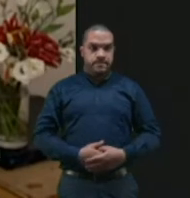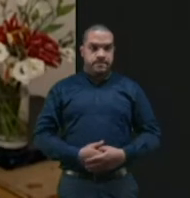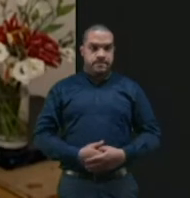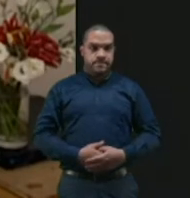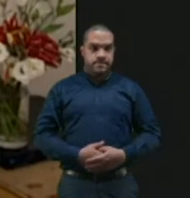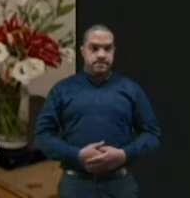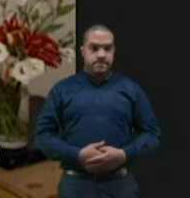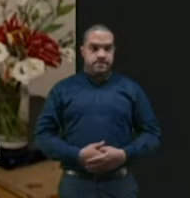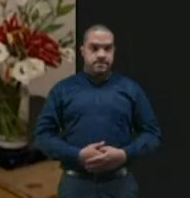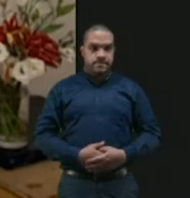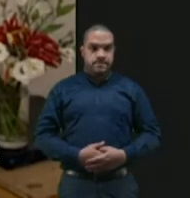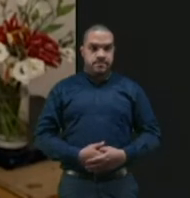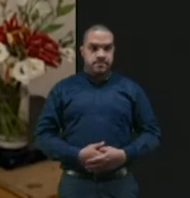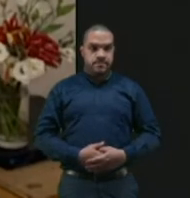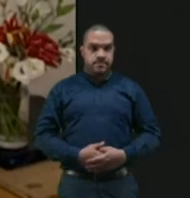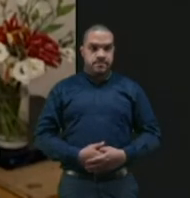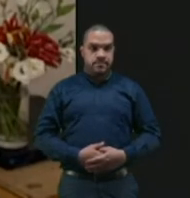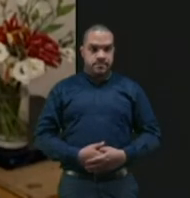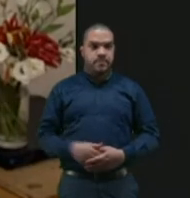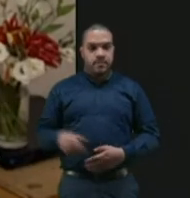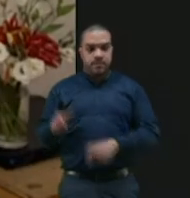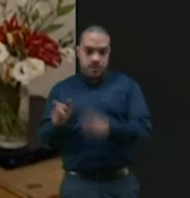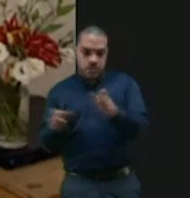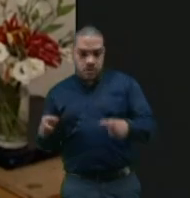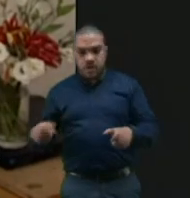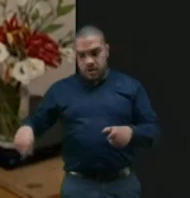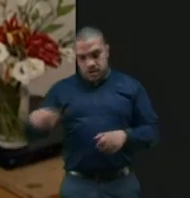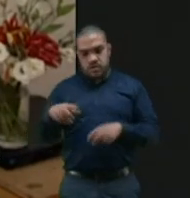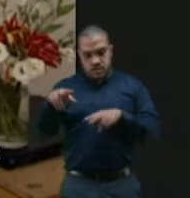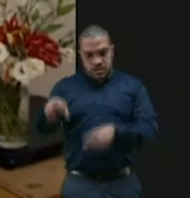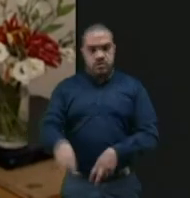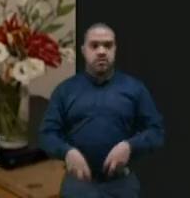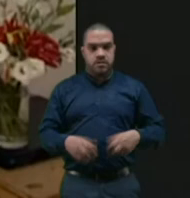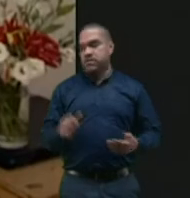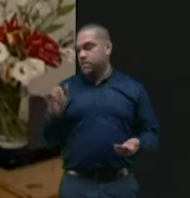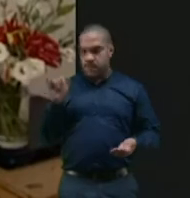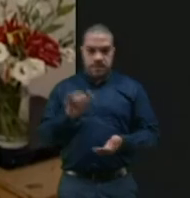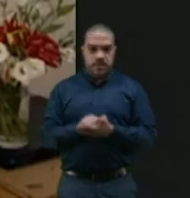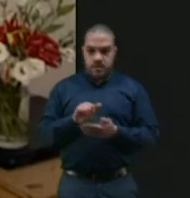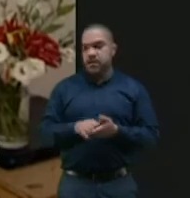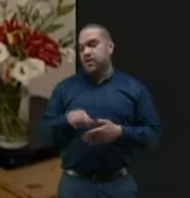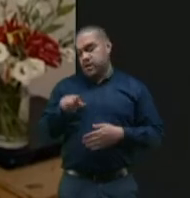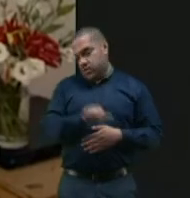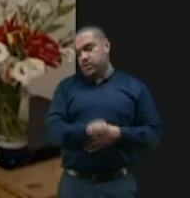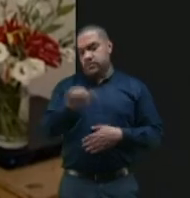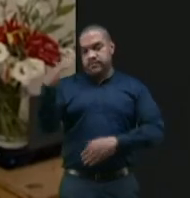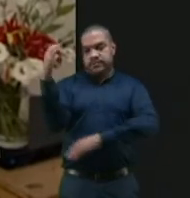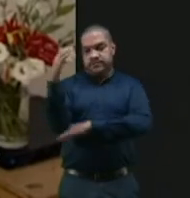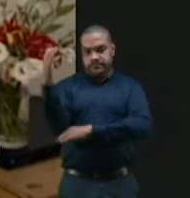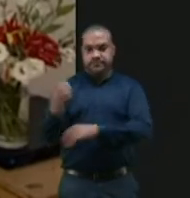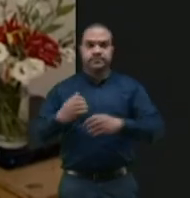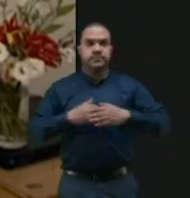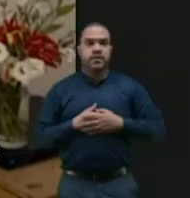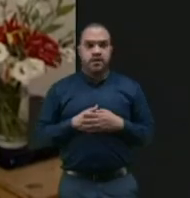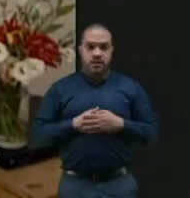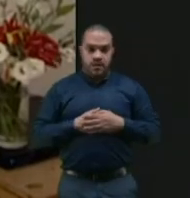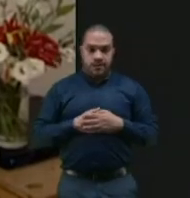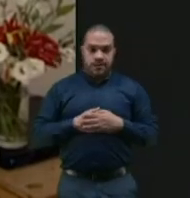De múltiples cultivadores. Y juegan lo mismo pasó en Colombia, entonces.